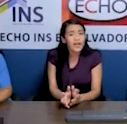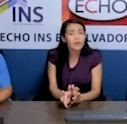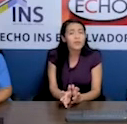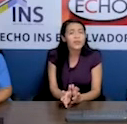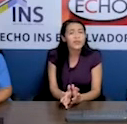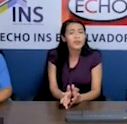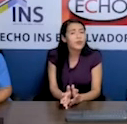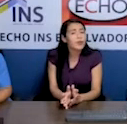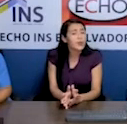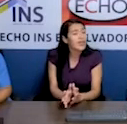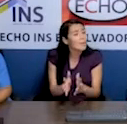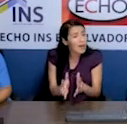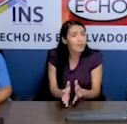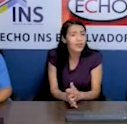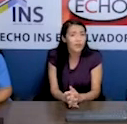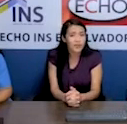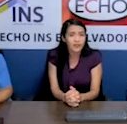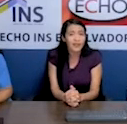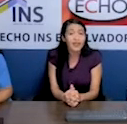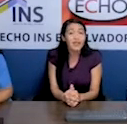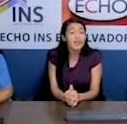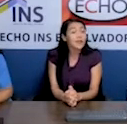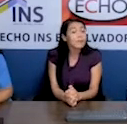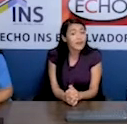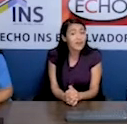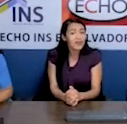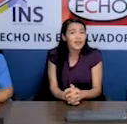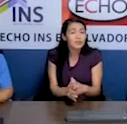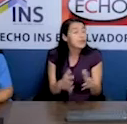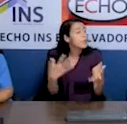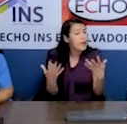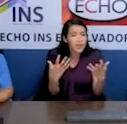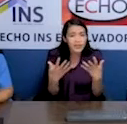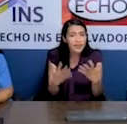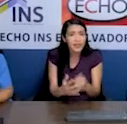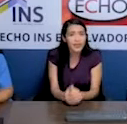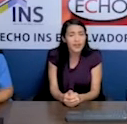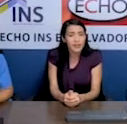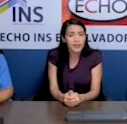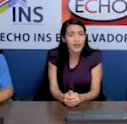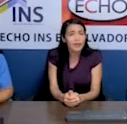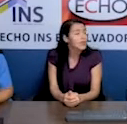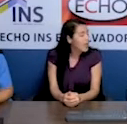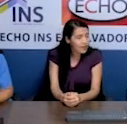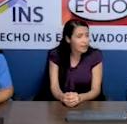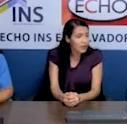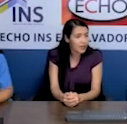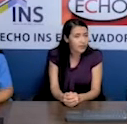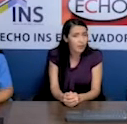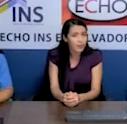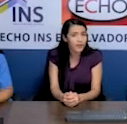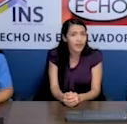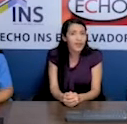Es la segunda complicación neurológica más frecuente y de repente se nos pueden ir en las unidades